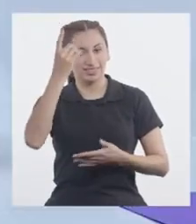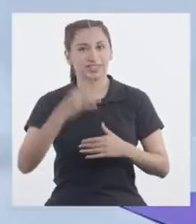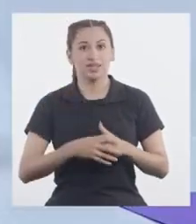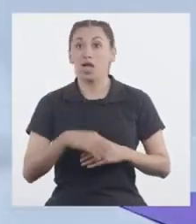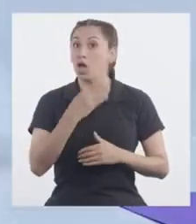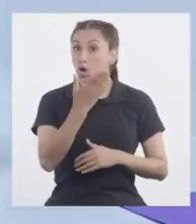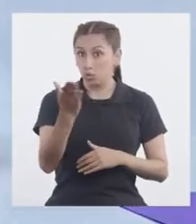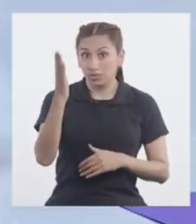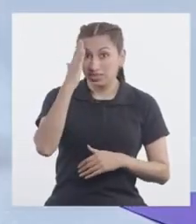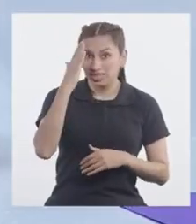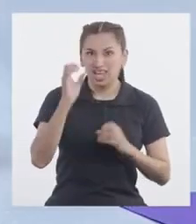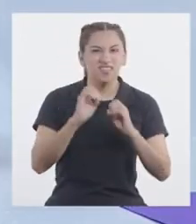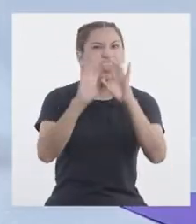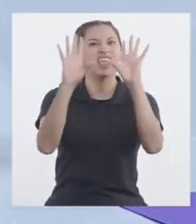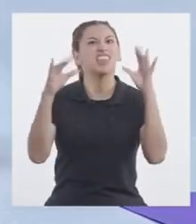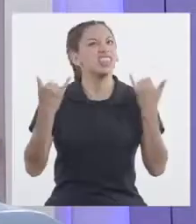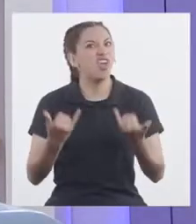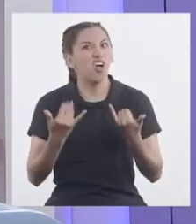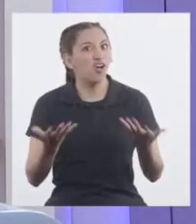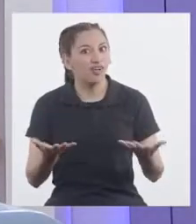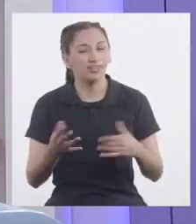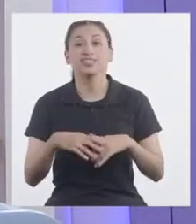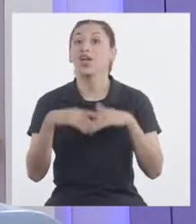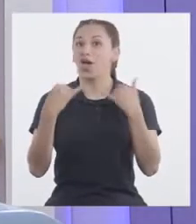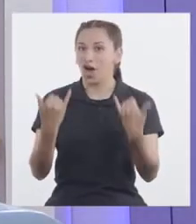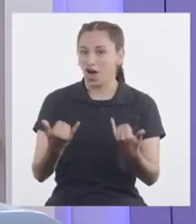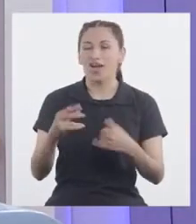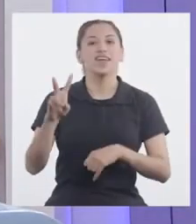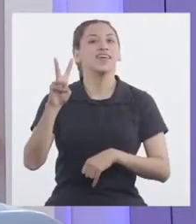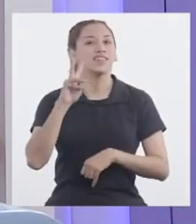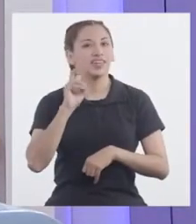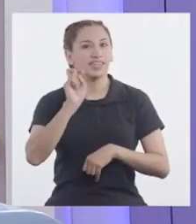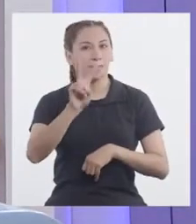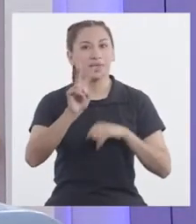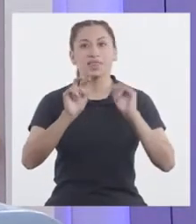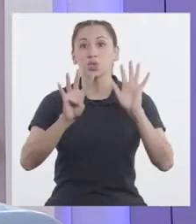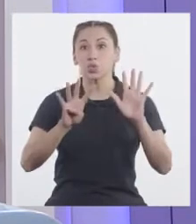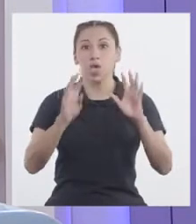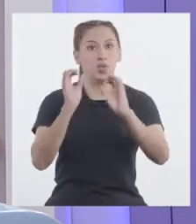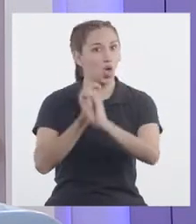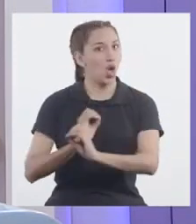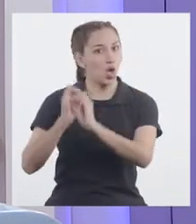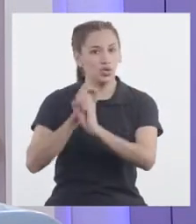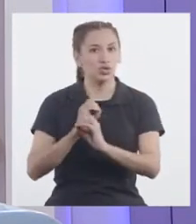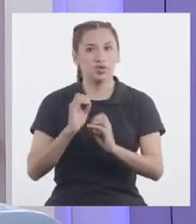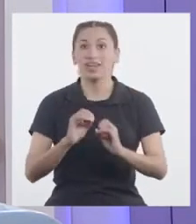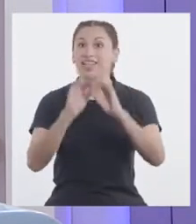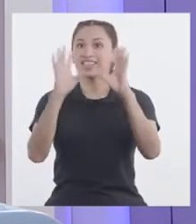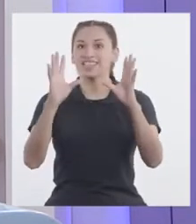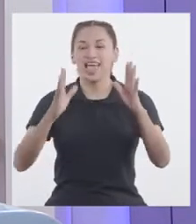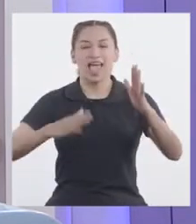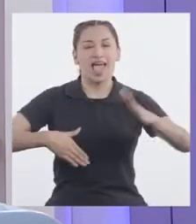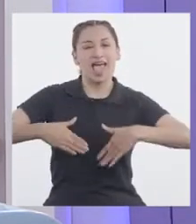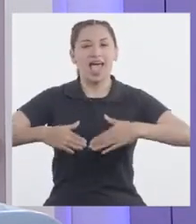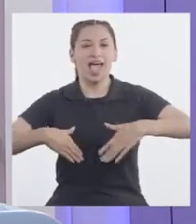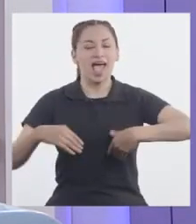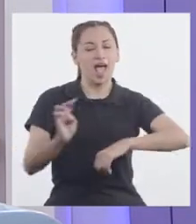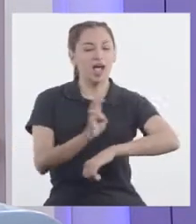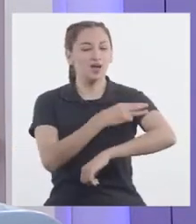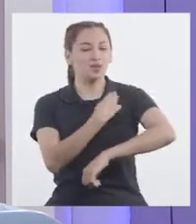Educación. ¿Sabes qué día es hoy, Alejandro? Hoy es viernes 29 de octubre, víspera del día de la canción